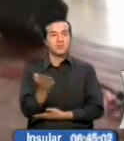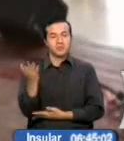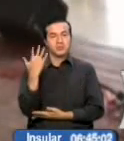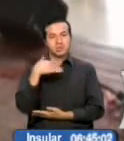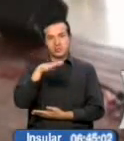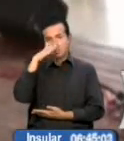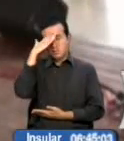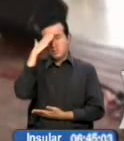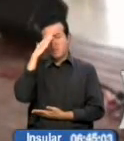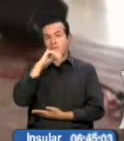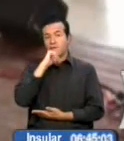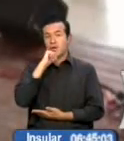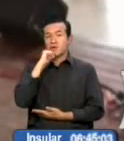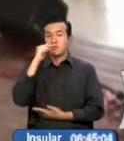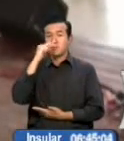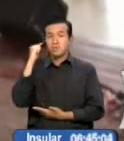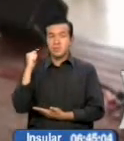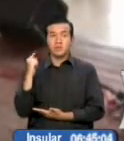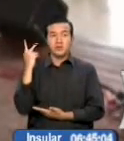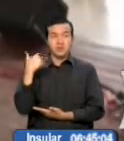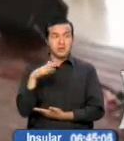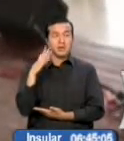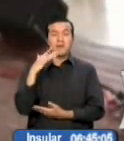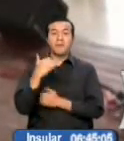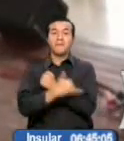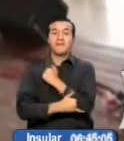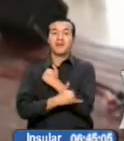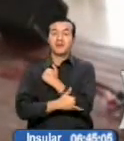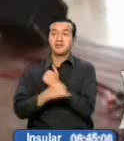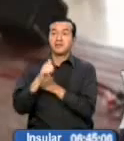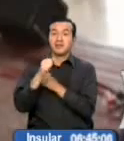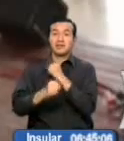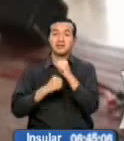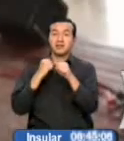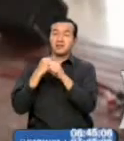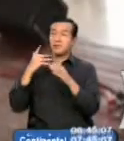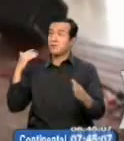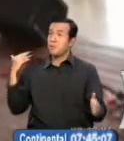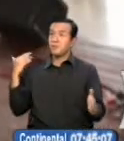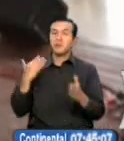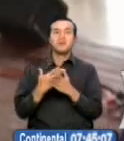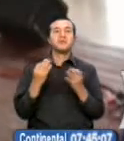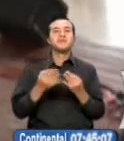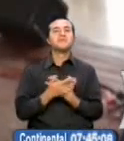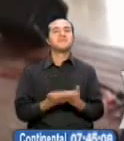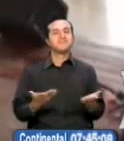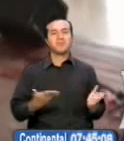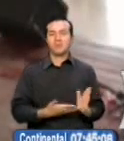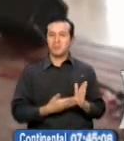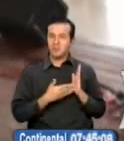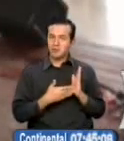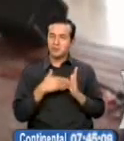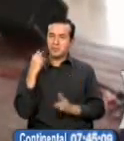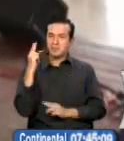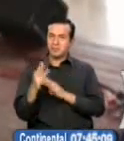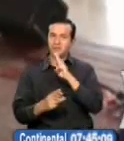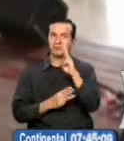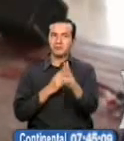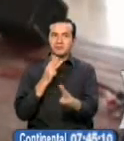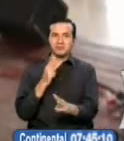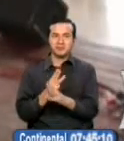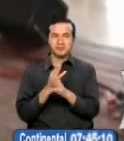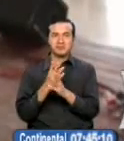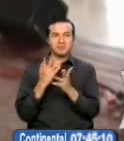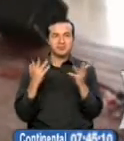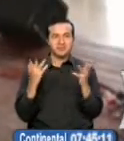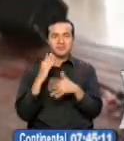Sabemos que nos falta mucho por hacer, pero creo que como país en estos 10 años nos hemos convertido en un referente mundial de cómo se